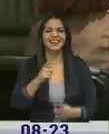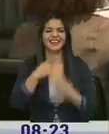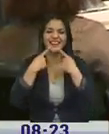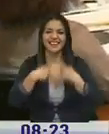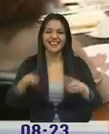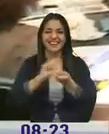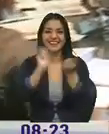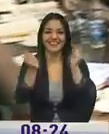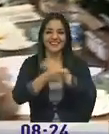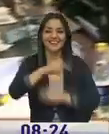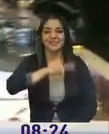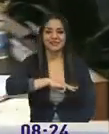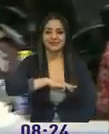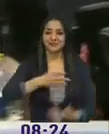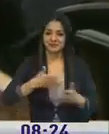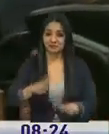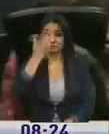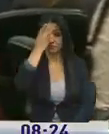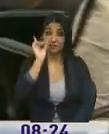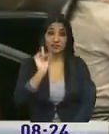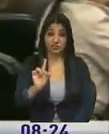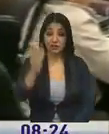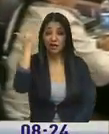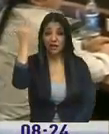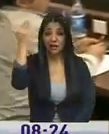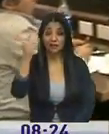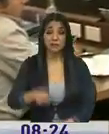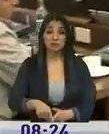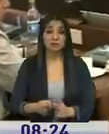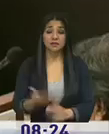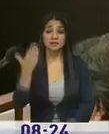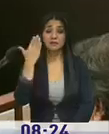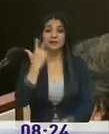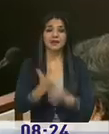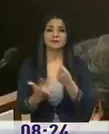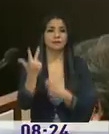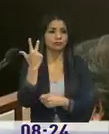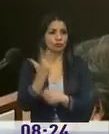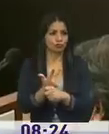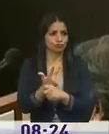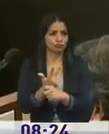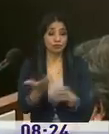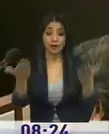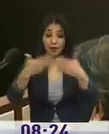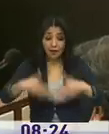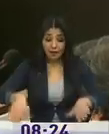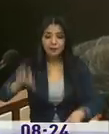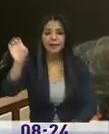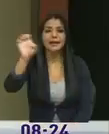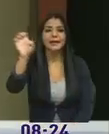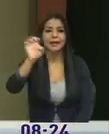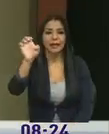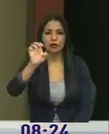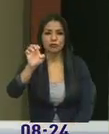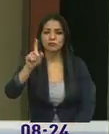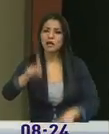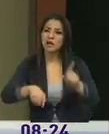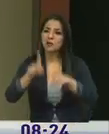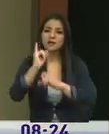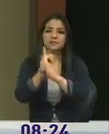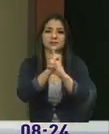en el Cabildo. Según el burgomaestre, esta tarea la inició hace 3 años, la cual iba a concluir este enero con la reducción de varias